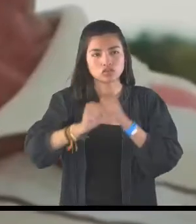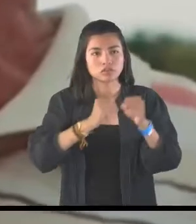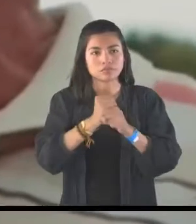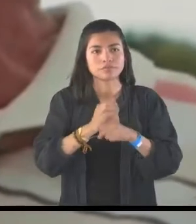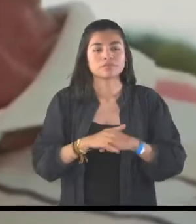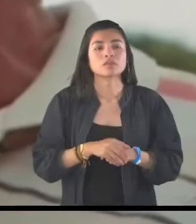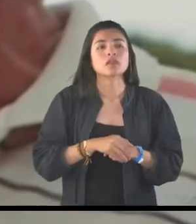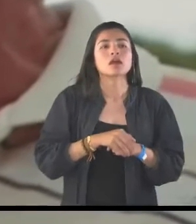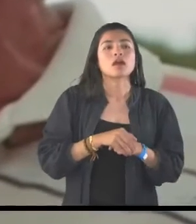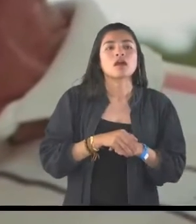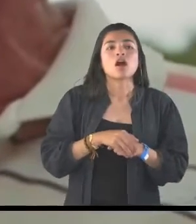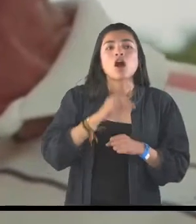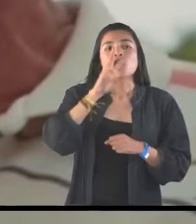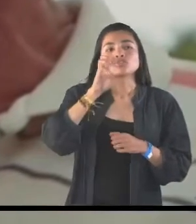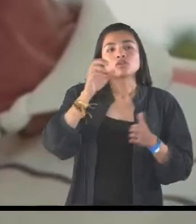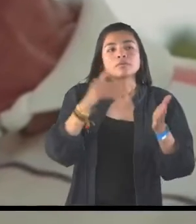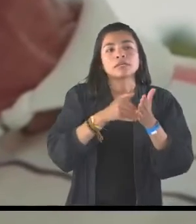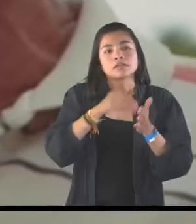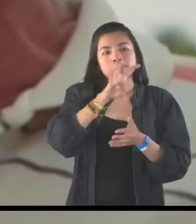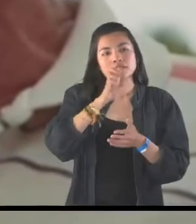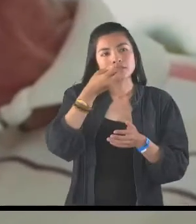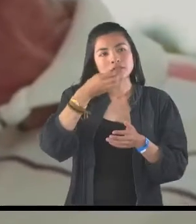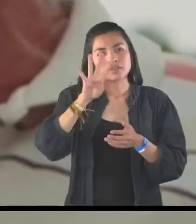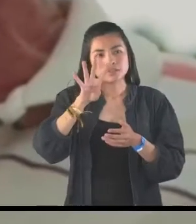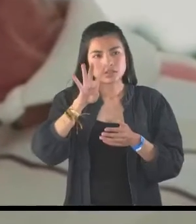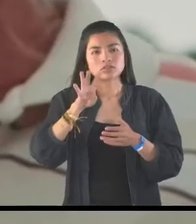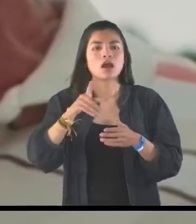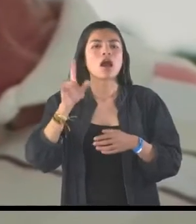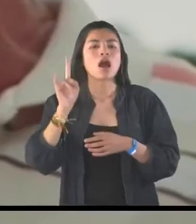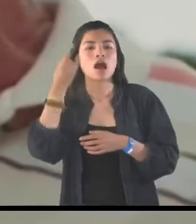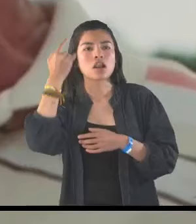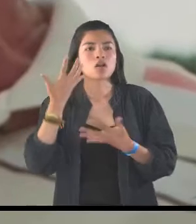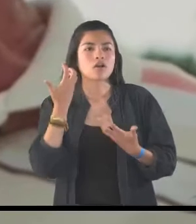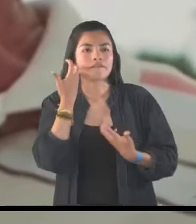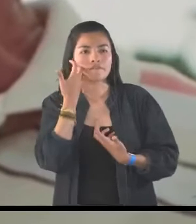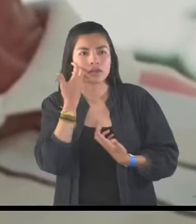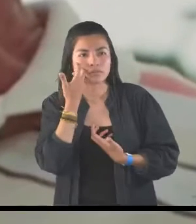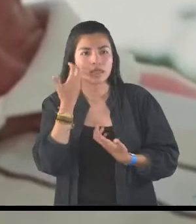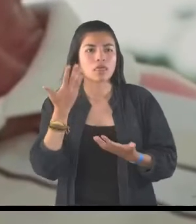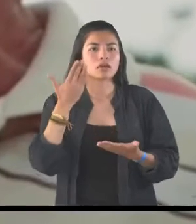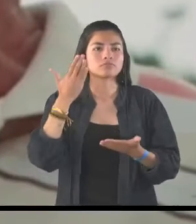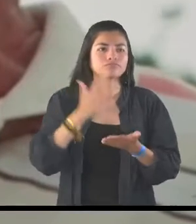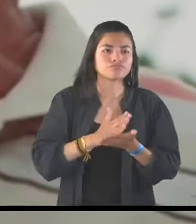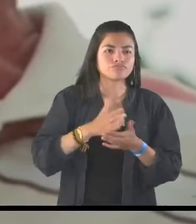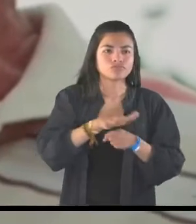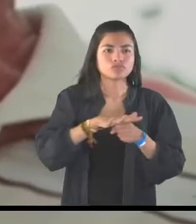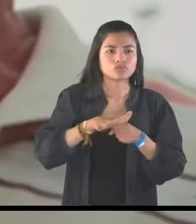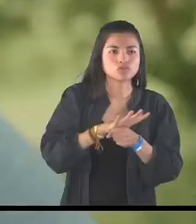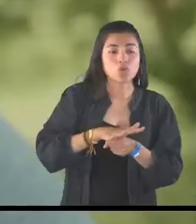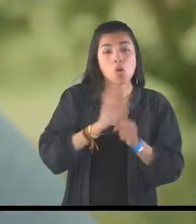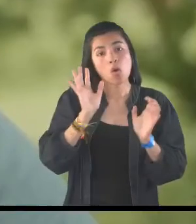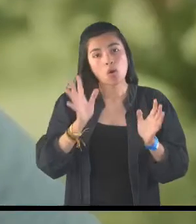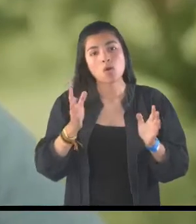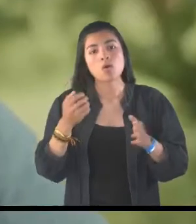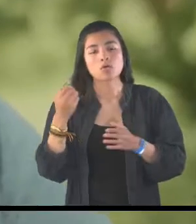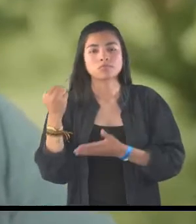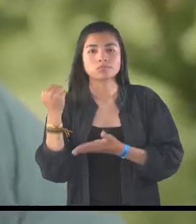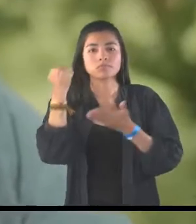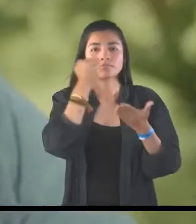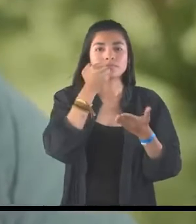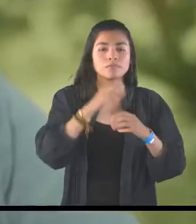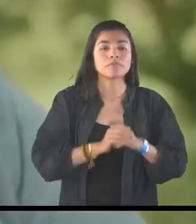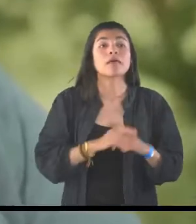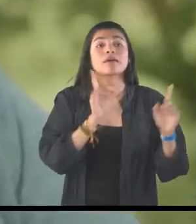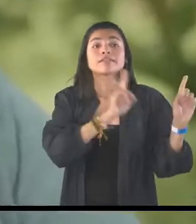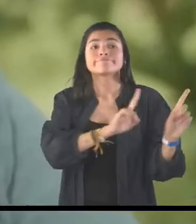discapacidad y 8.914 con alguna enfermedad ruinosa, catastrófica o de alto costo. Sin embargo, aún